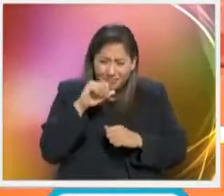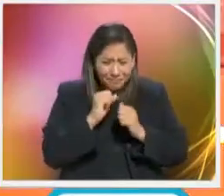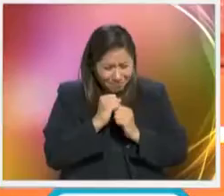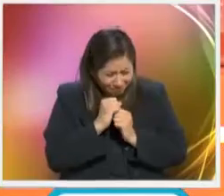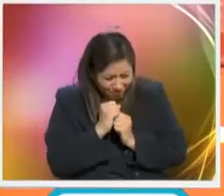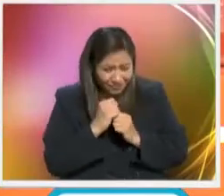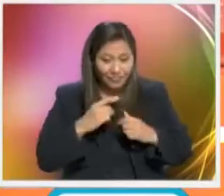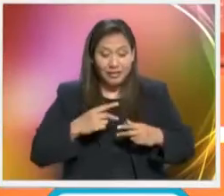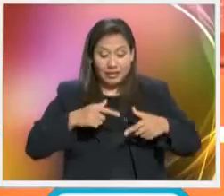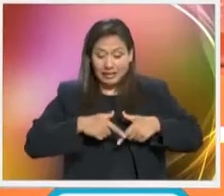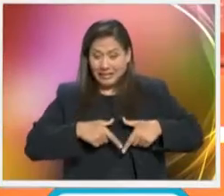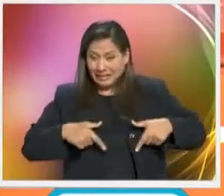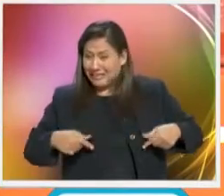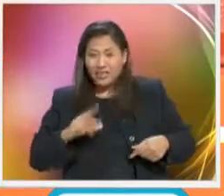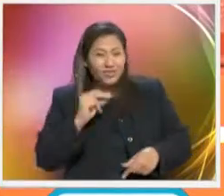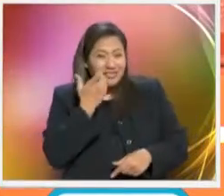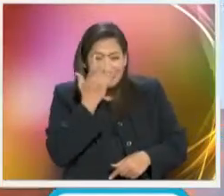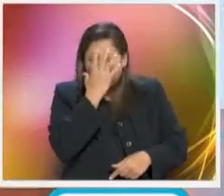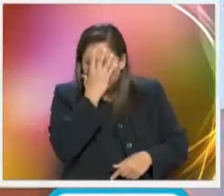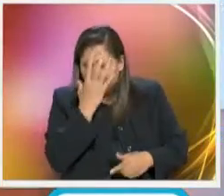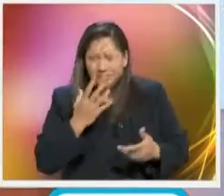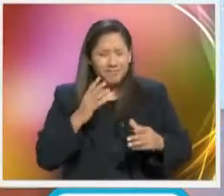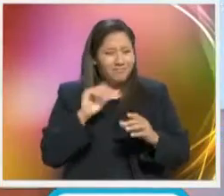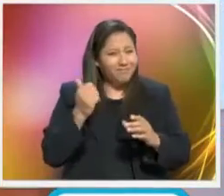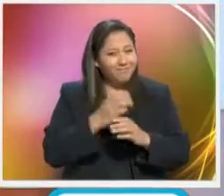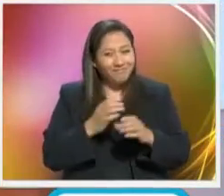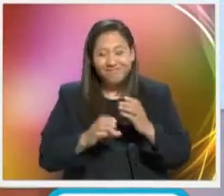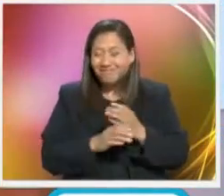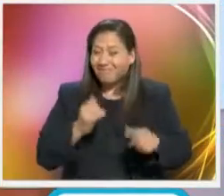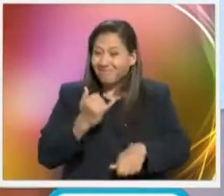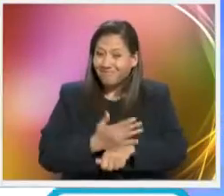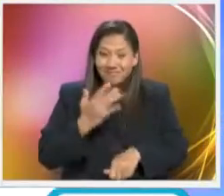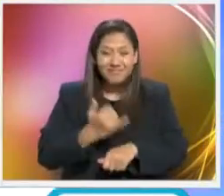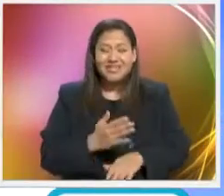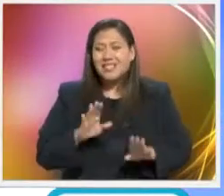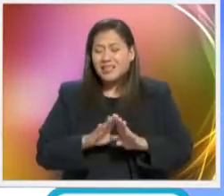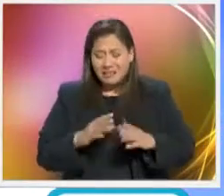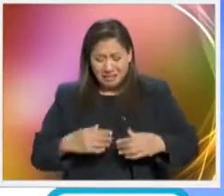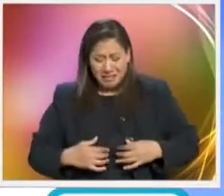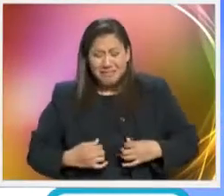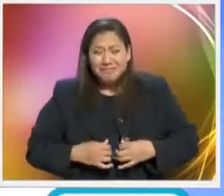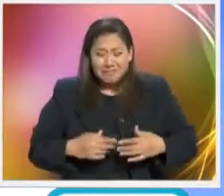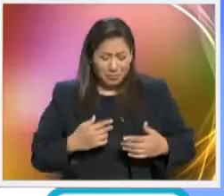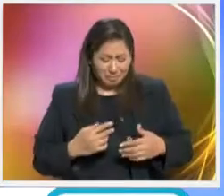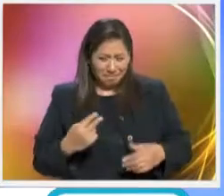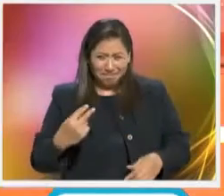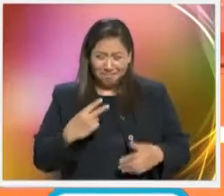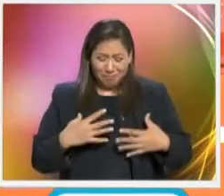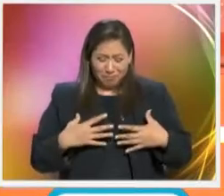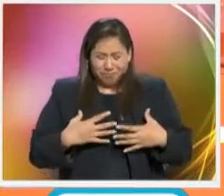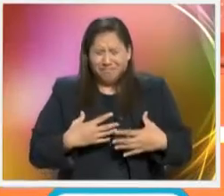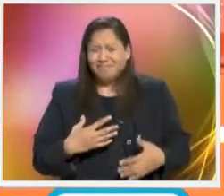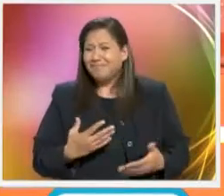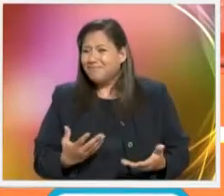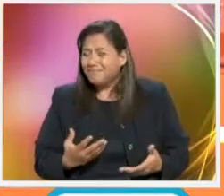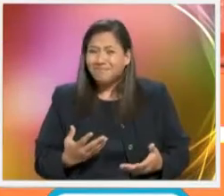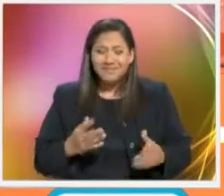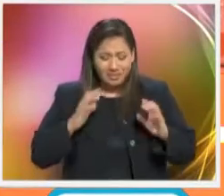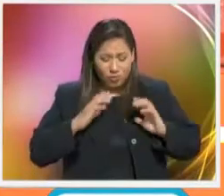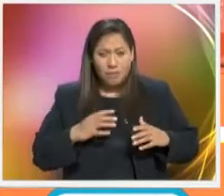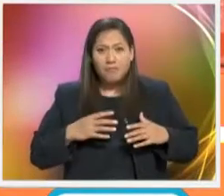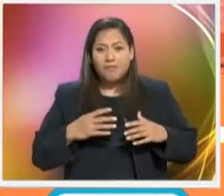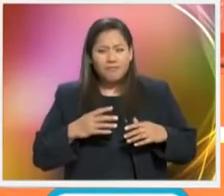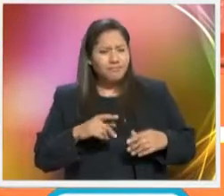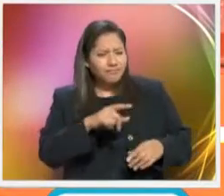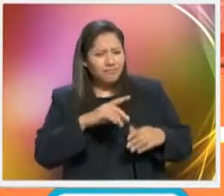playa, usar trajes de baño o otras cosas, ¿no? ¿No se sienten en proporción tal vez? No se sienten en proporción, el cuerpo se